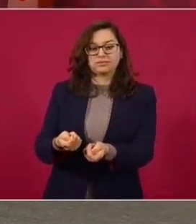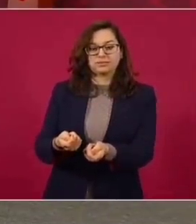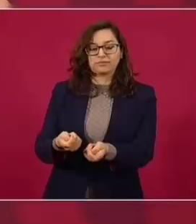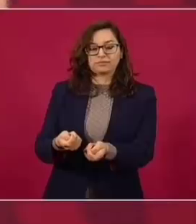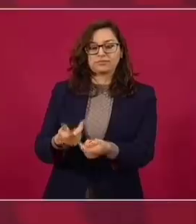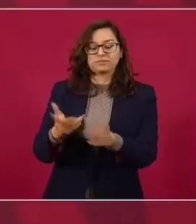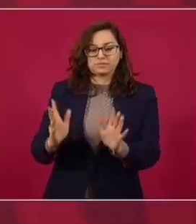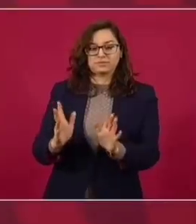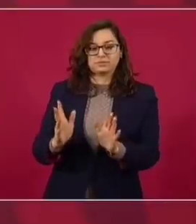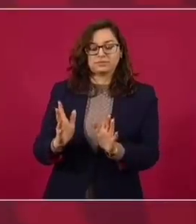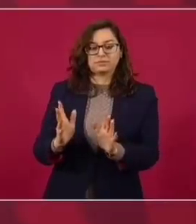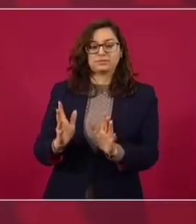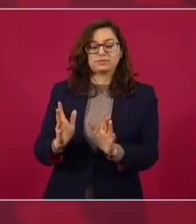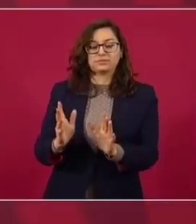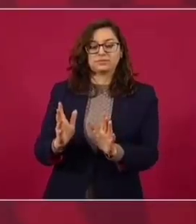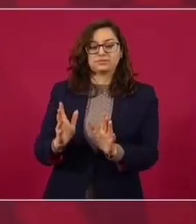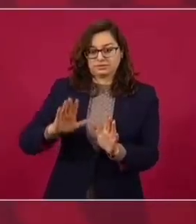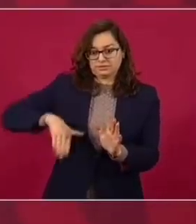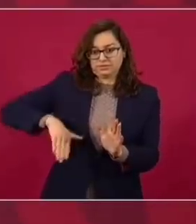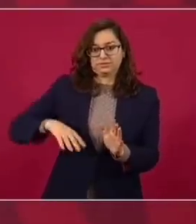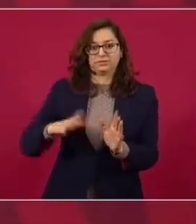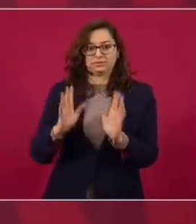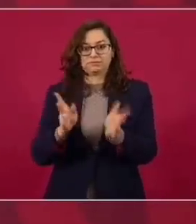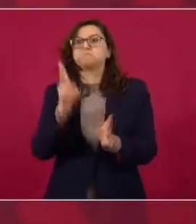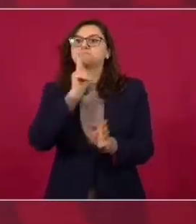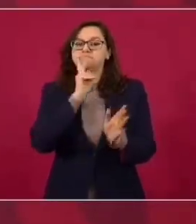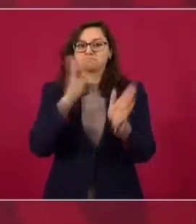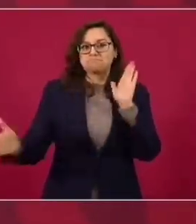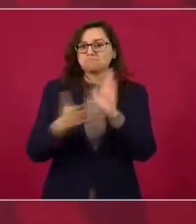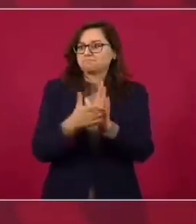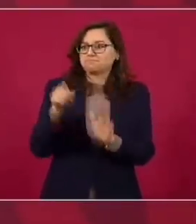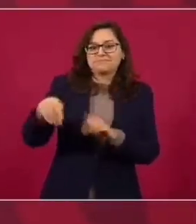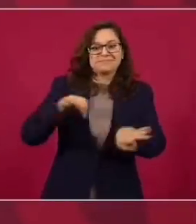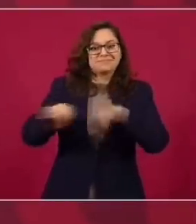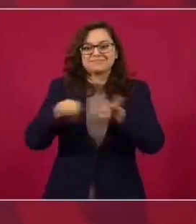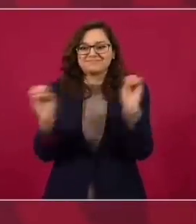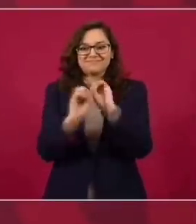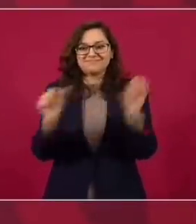lo establece, se puede probar,